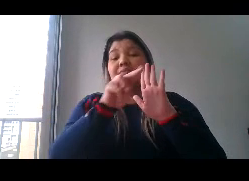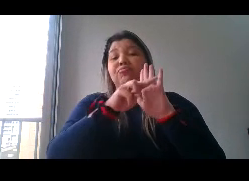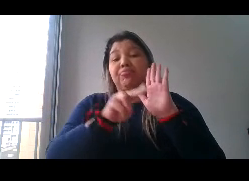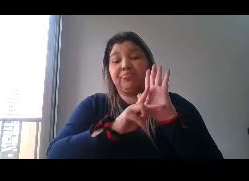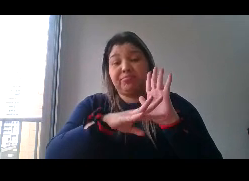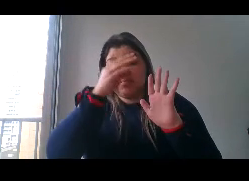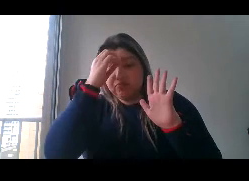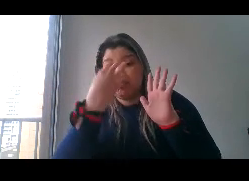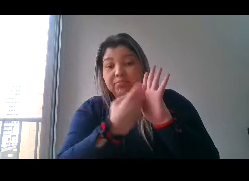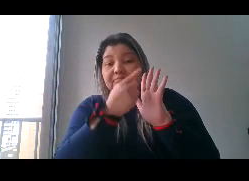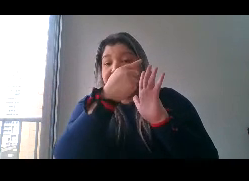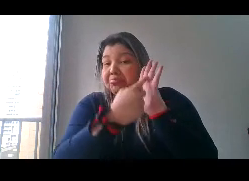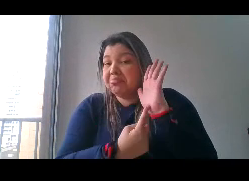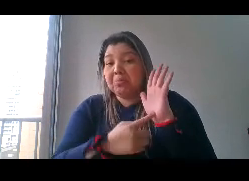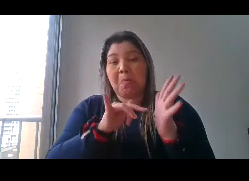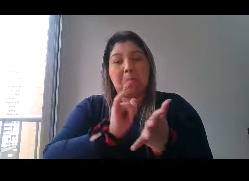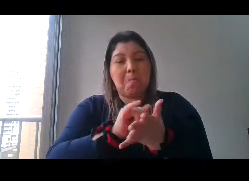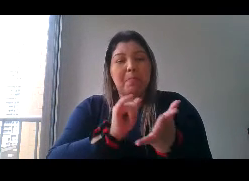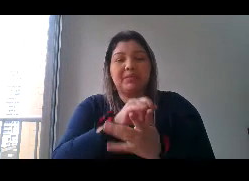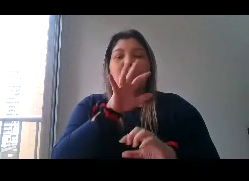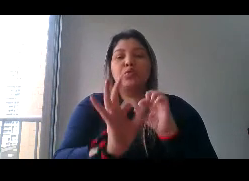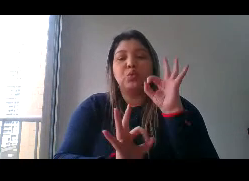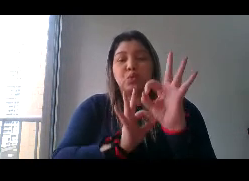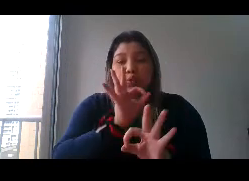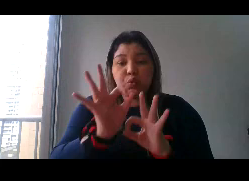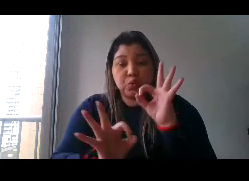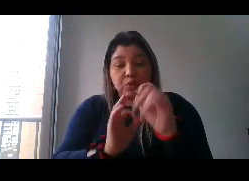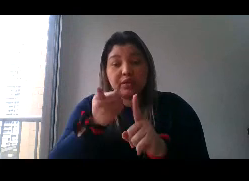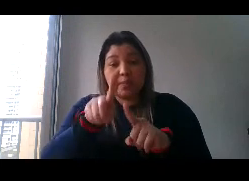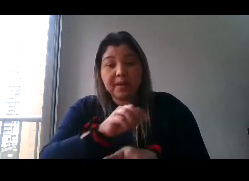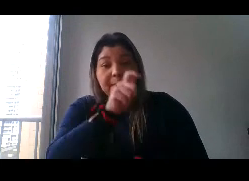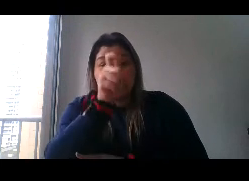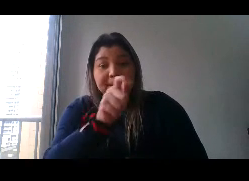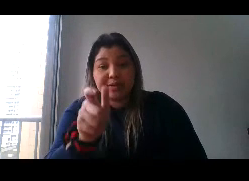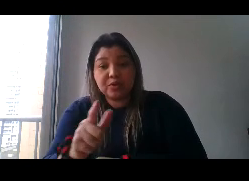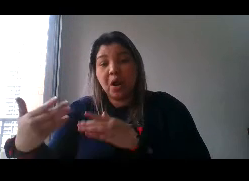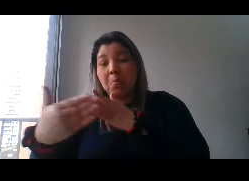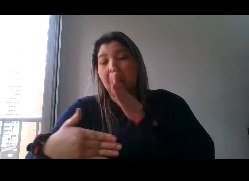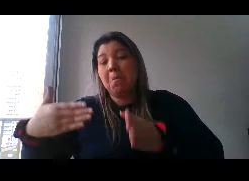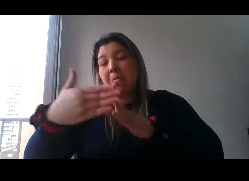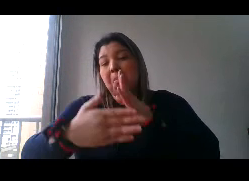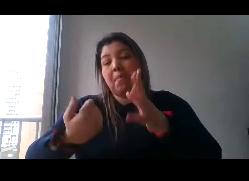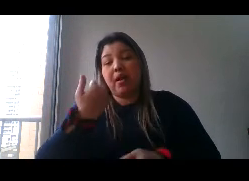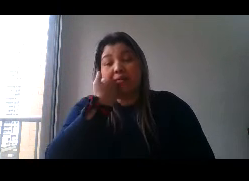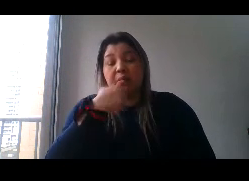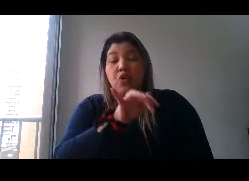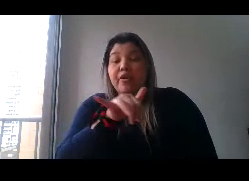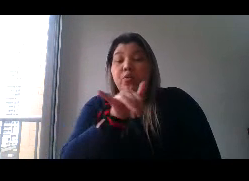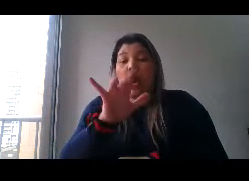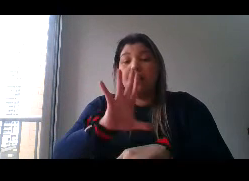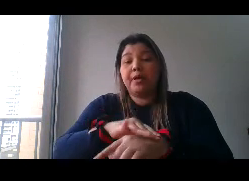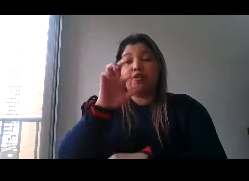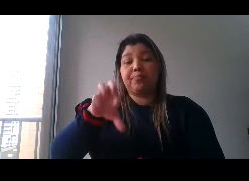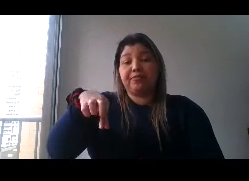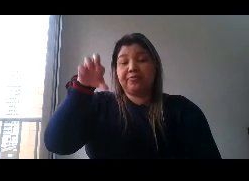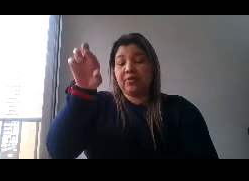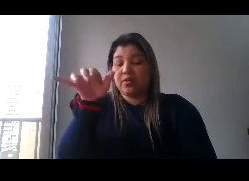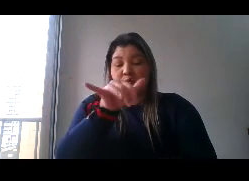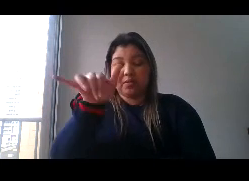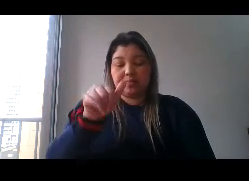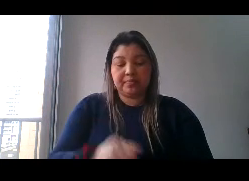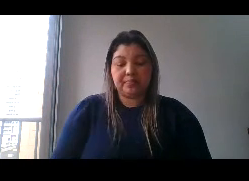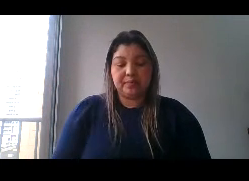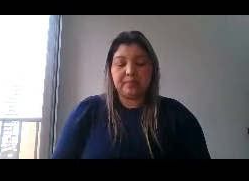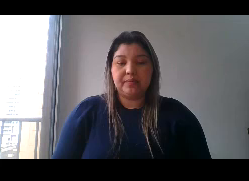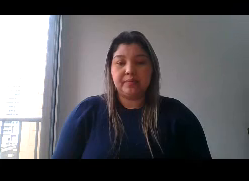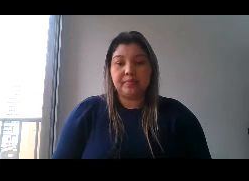requisitos de cuidado personal y de cuidado hacia los pacientes como lo deben tener los otros profesionales de la salud.